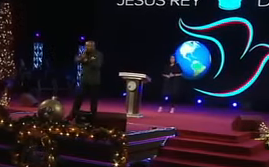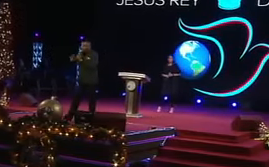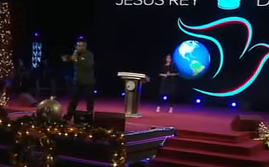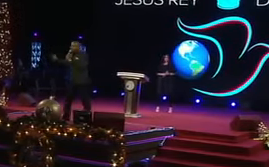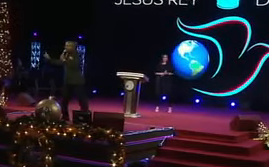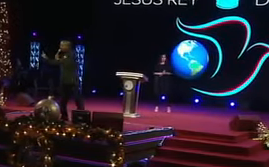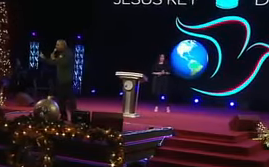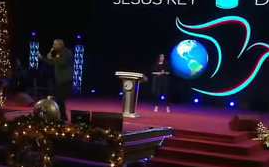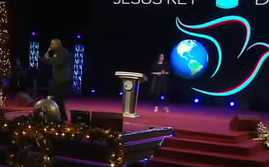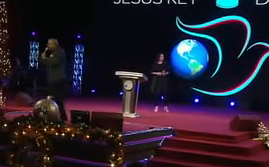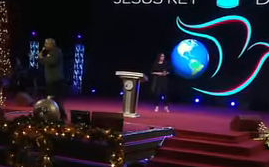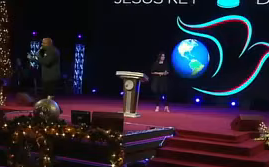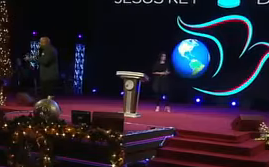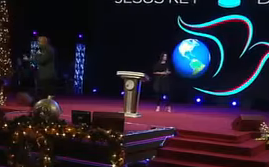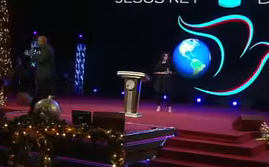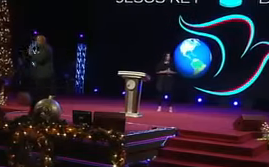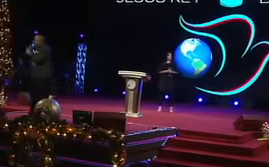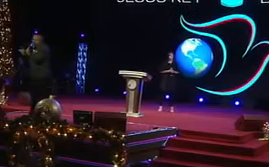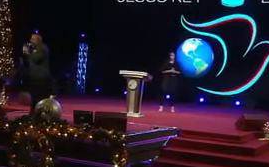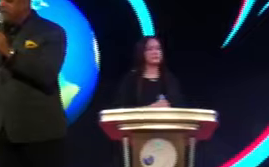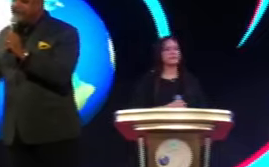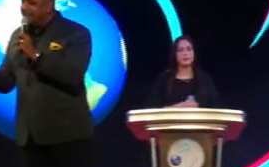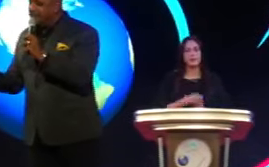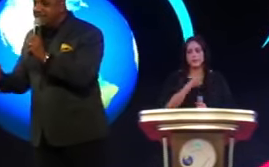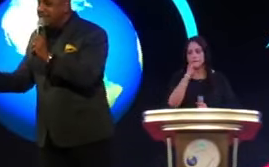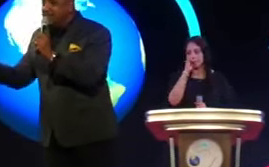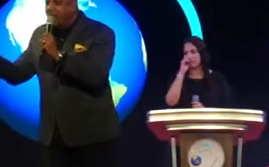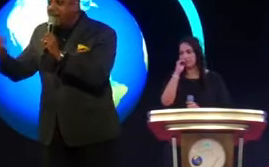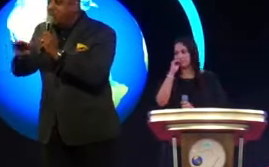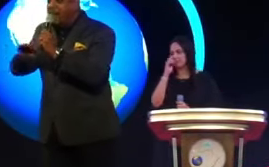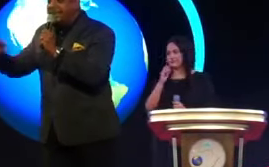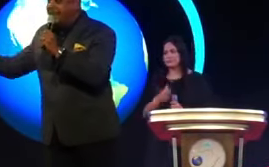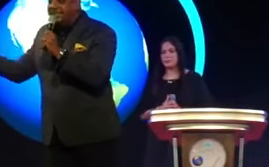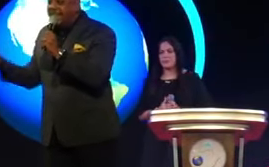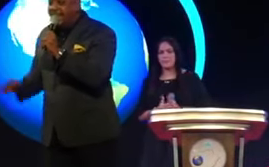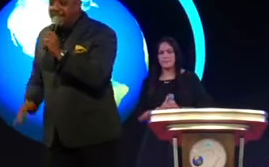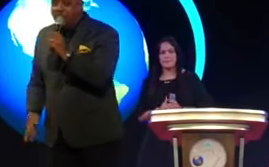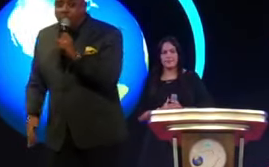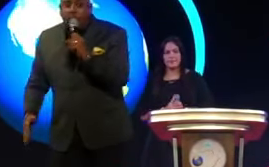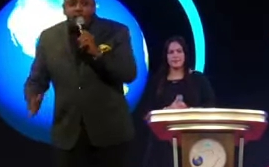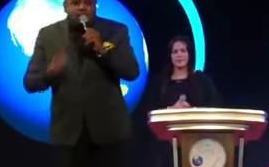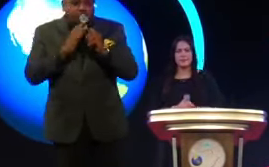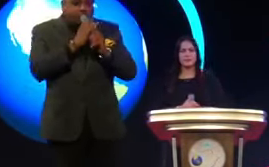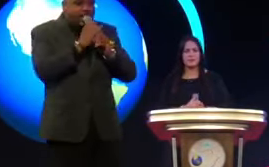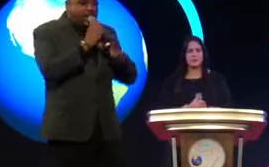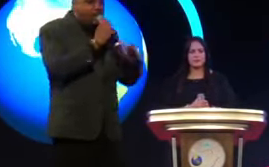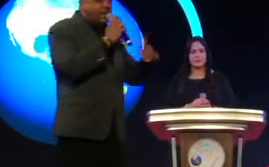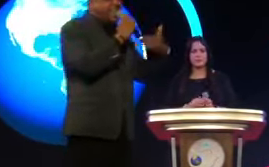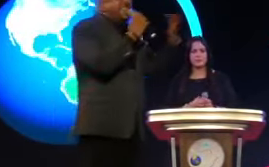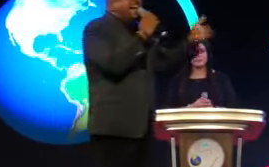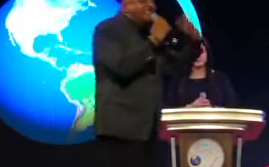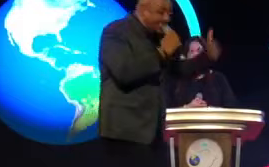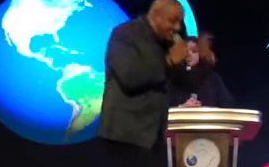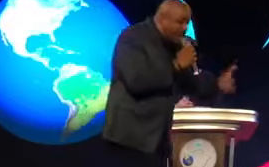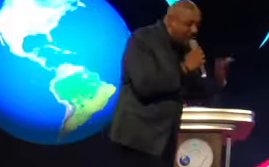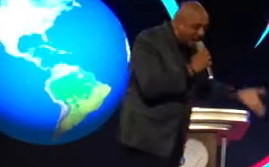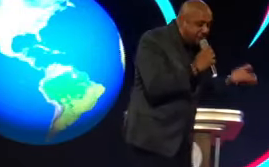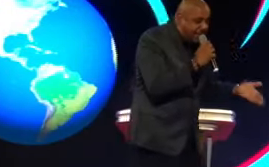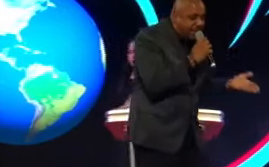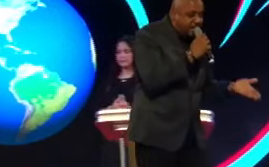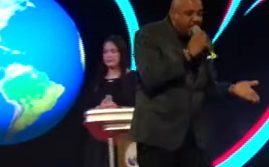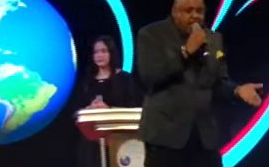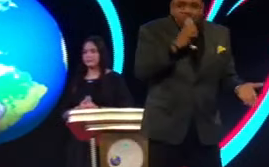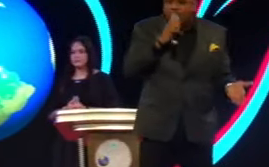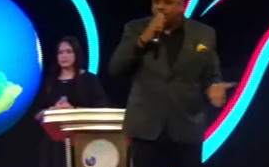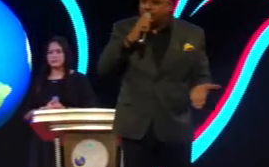en cualquier terreno. Escuche esto, usted va a sembrar esa semilla no en cualquier terreno, es un terreno que ya se sabe que